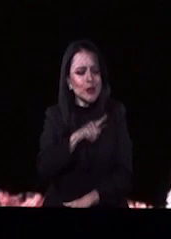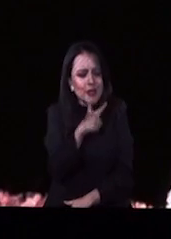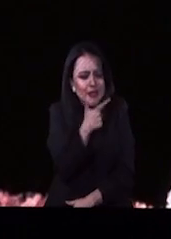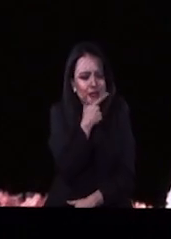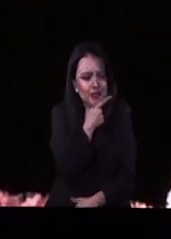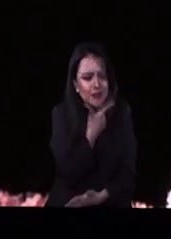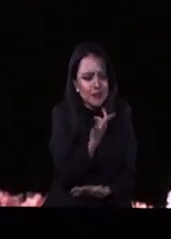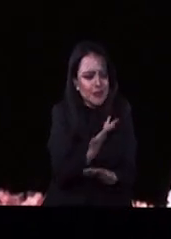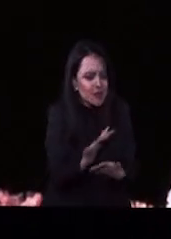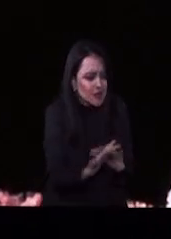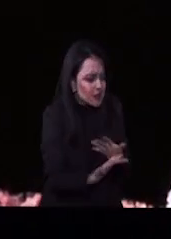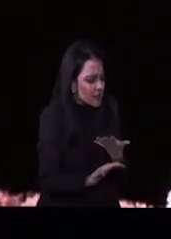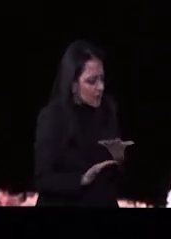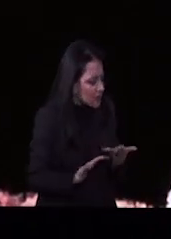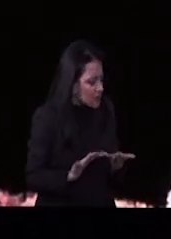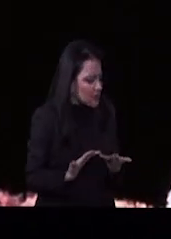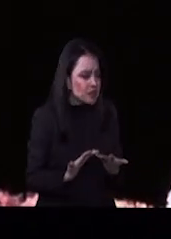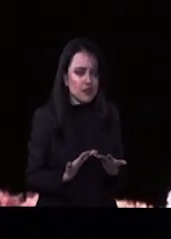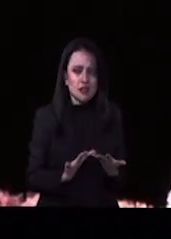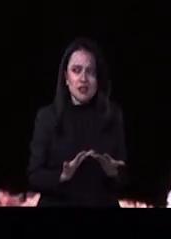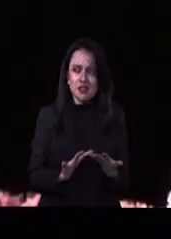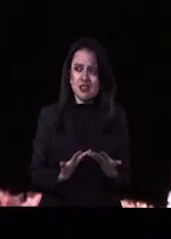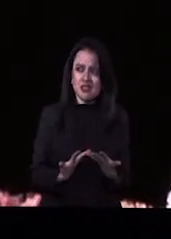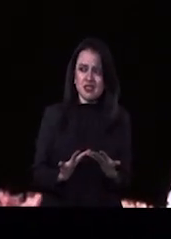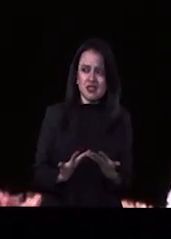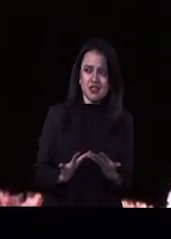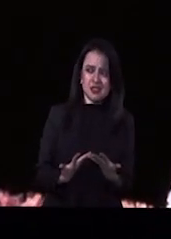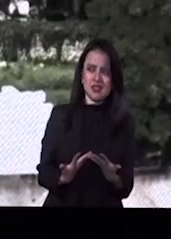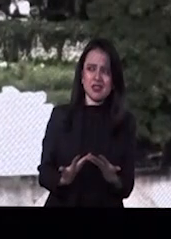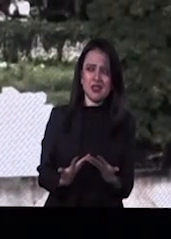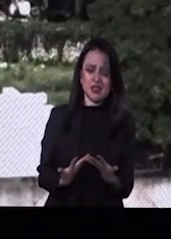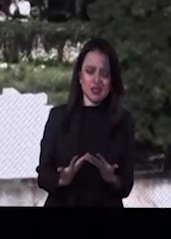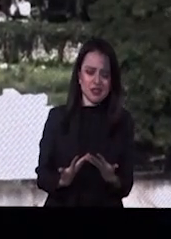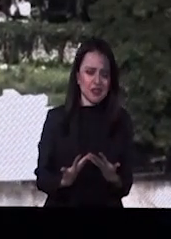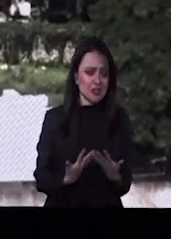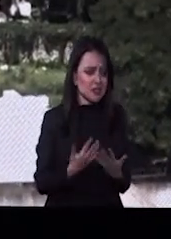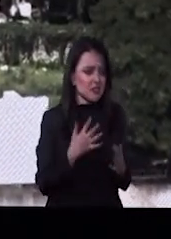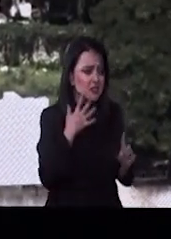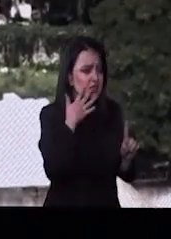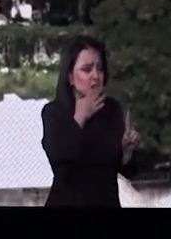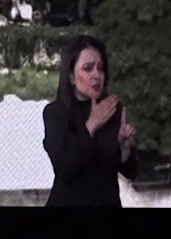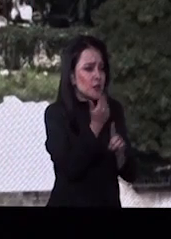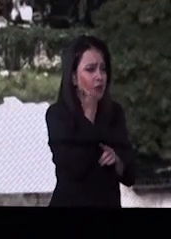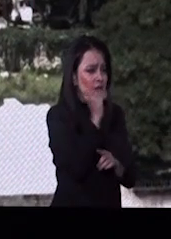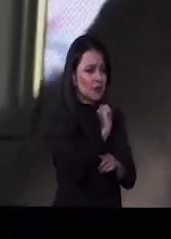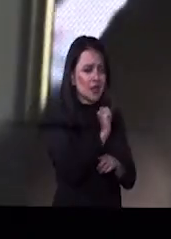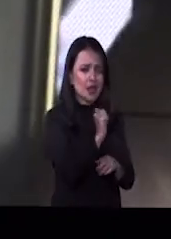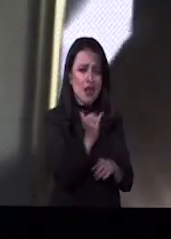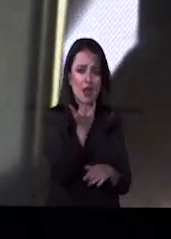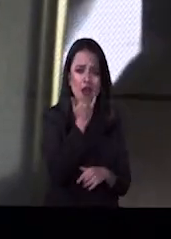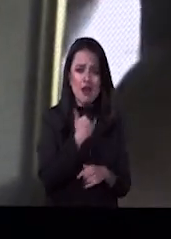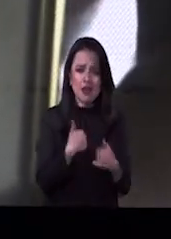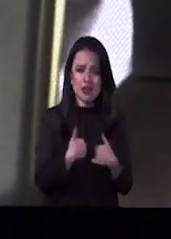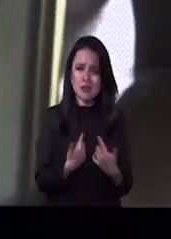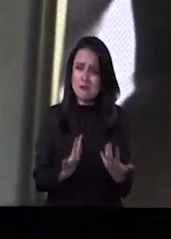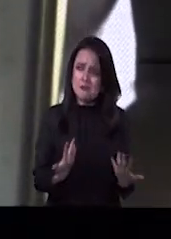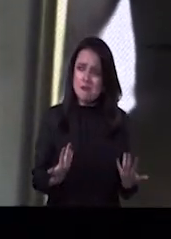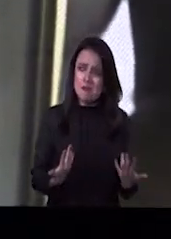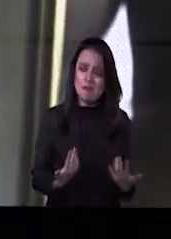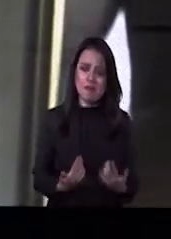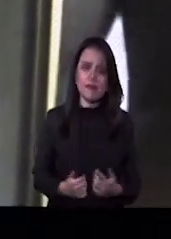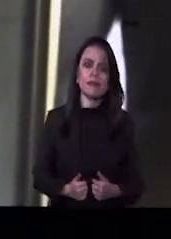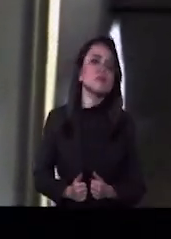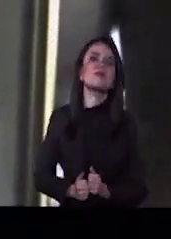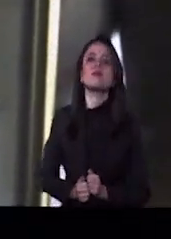optó por no entregar su cuerpo a un hombre, sino a otra mujer. Señor Luis Borja, usted dijo que me iba a ayudar con mi